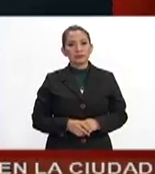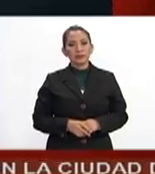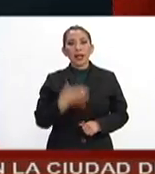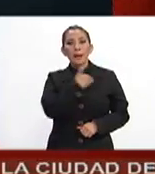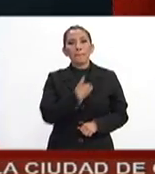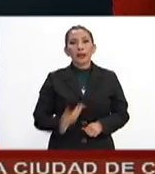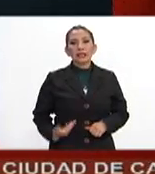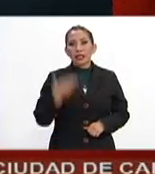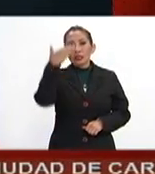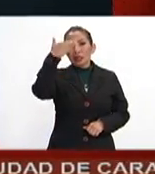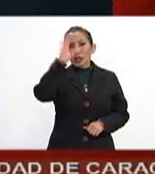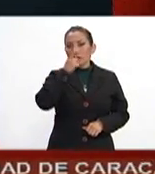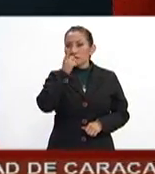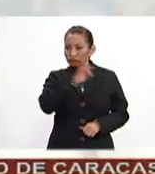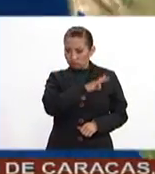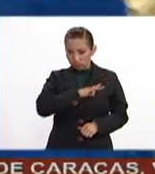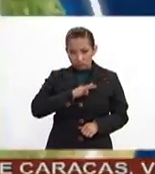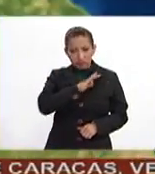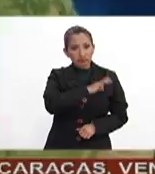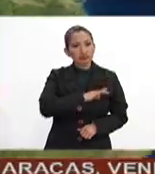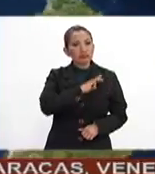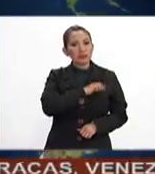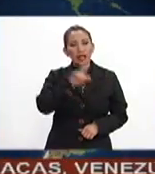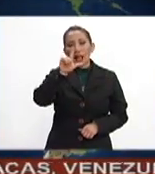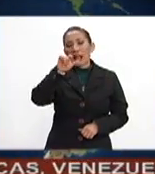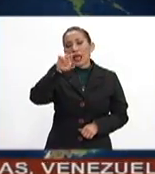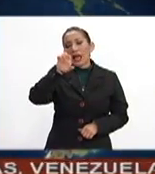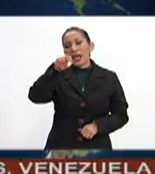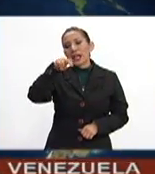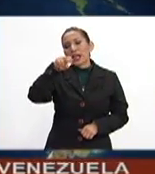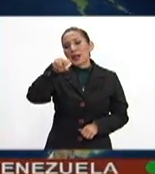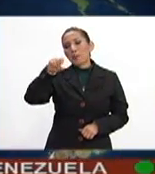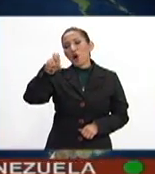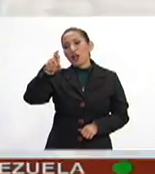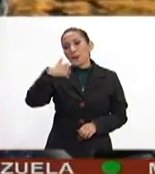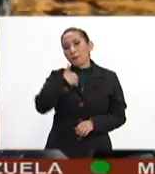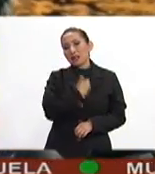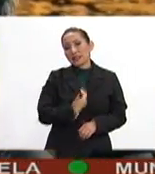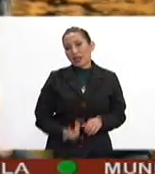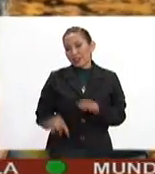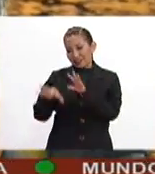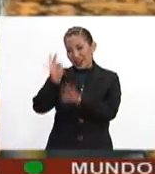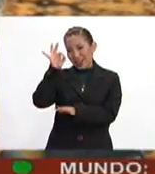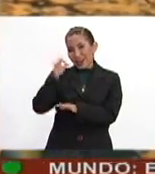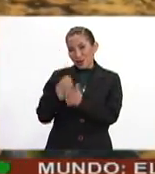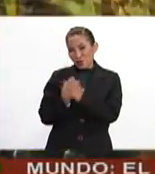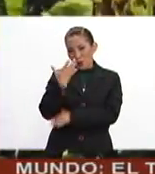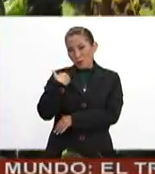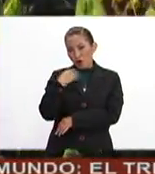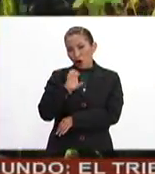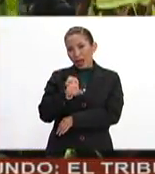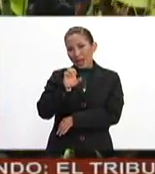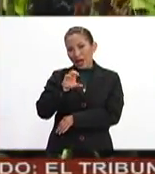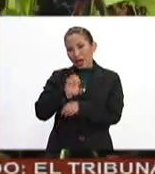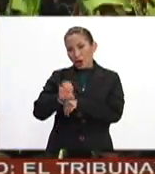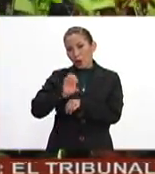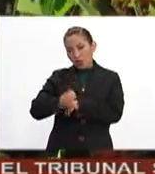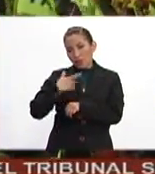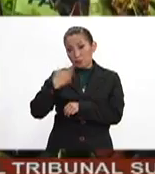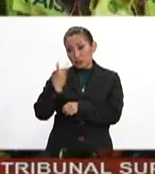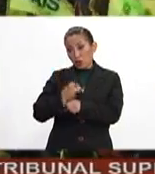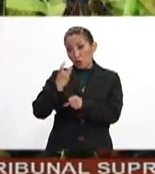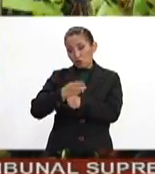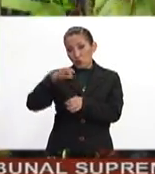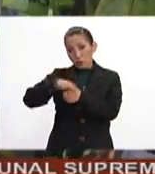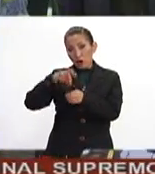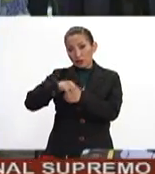El presidente Enrique Peña Nieto felicitó a Lenín Moreno, presidente electo de Ecuador, por su triunfo en las segunda vueltas electorales.